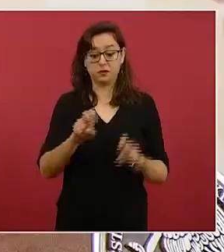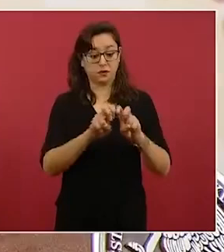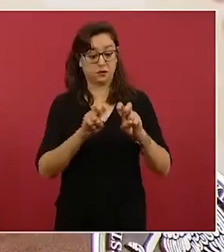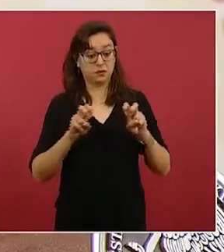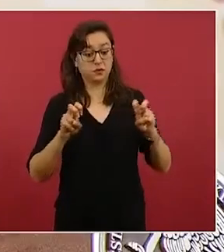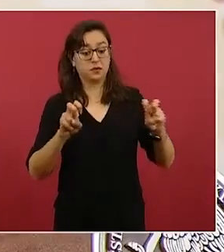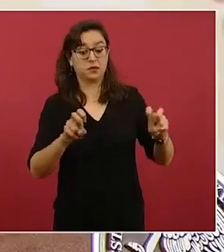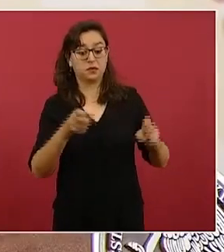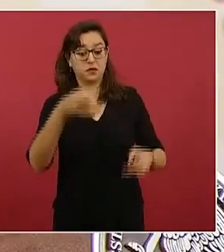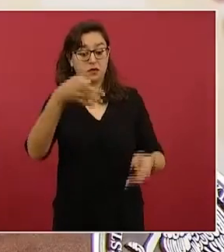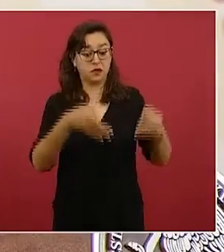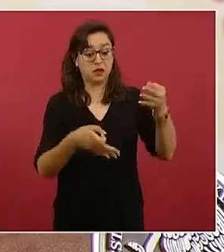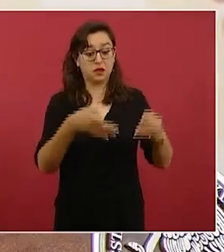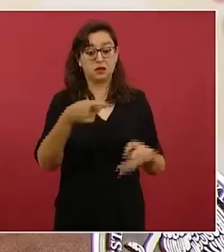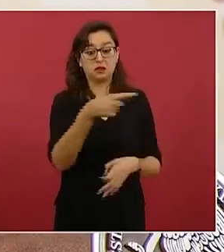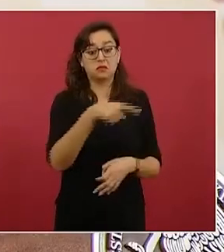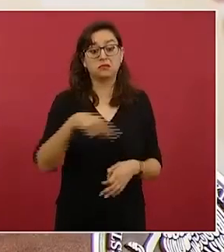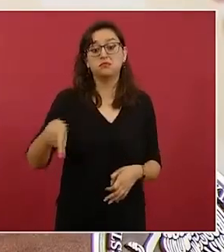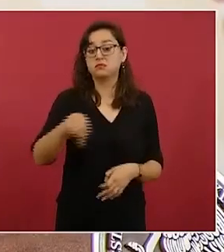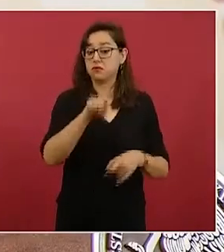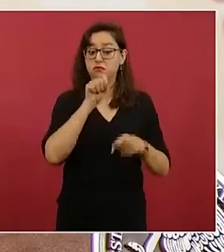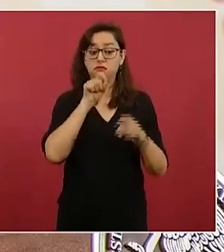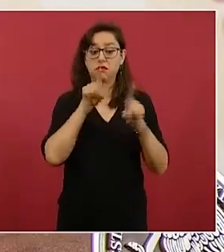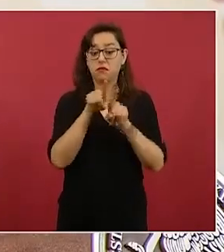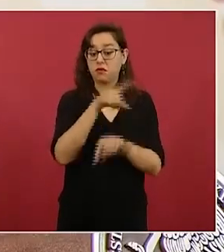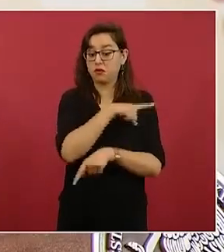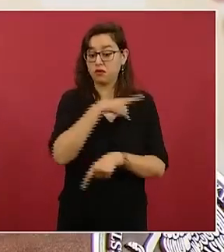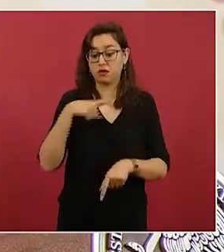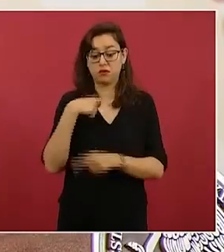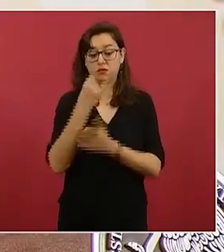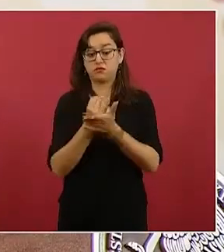definan de qué lado están.